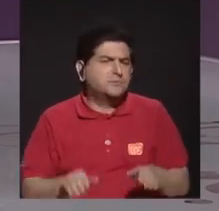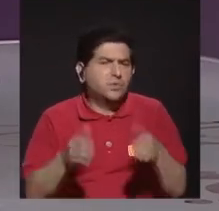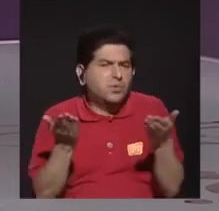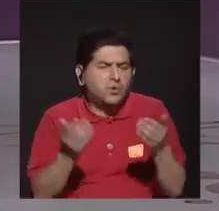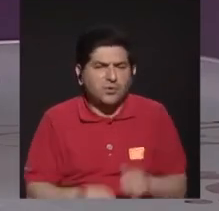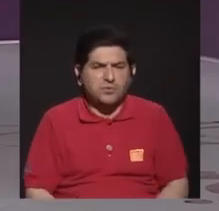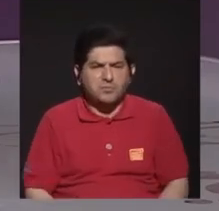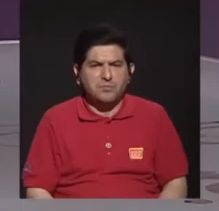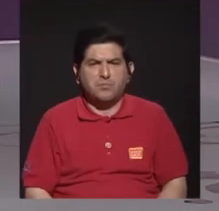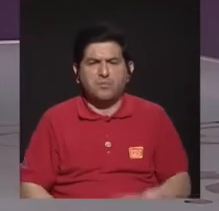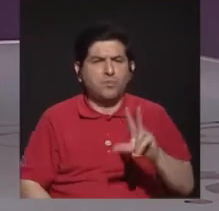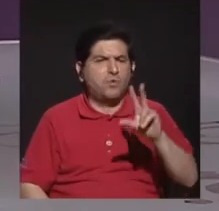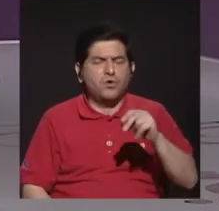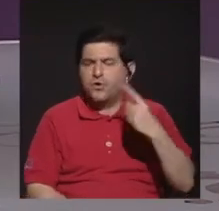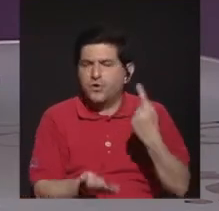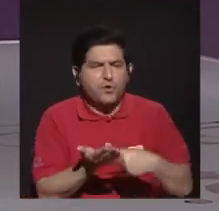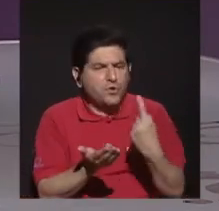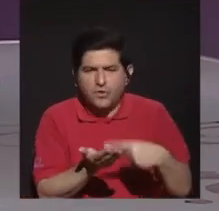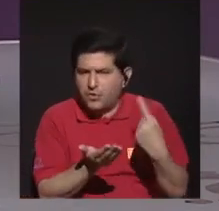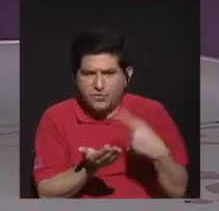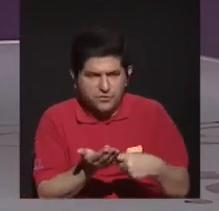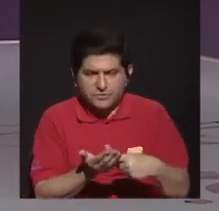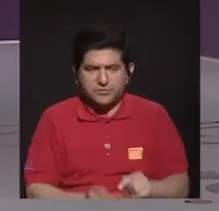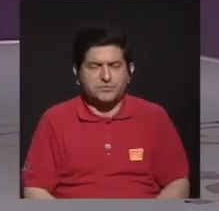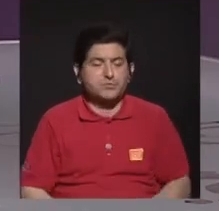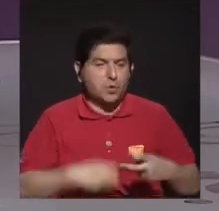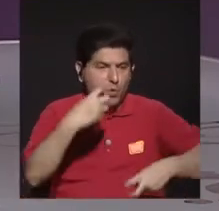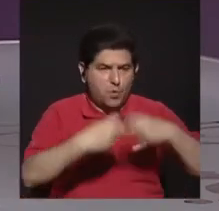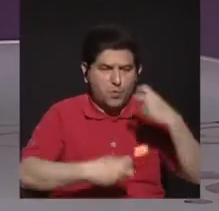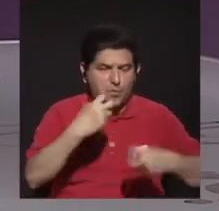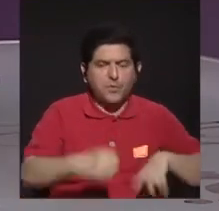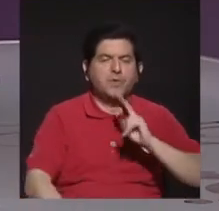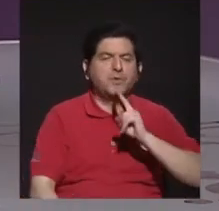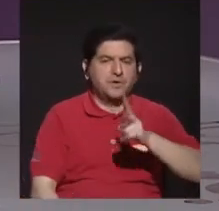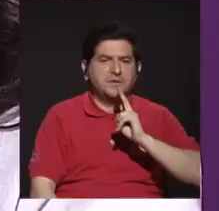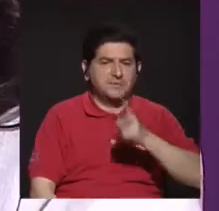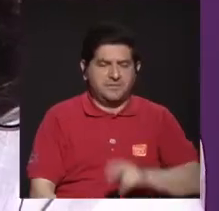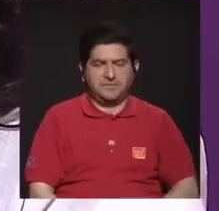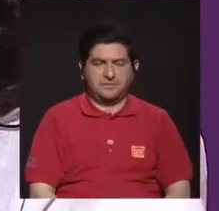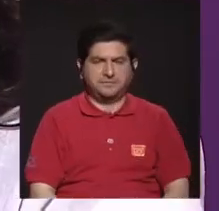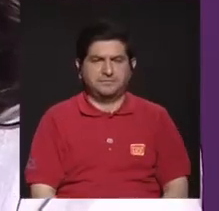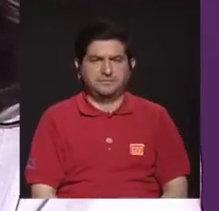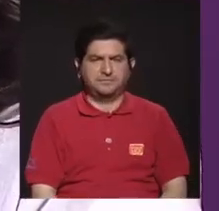se saca del centro de la discusión las problemáticas reales, ¿no?